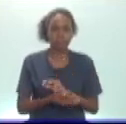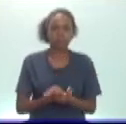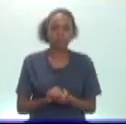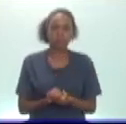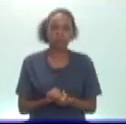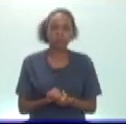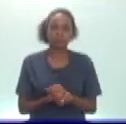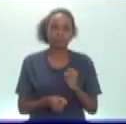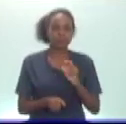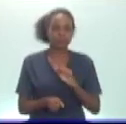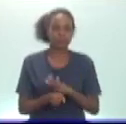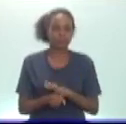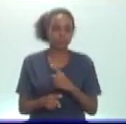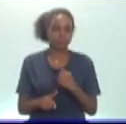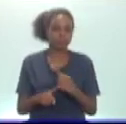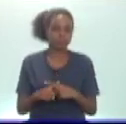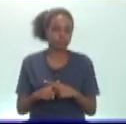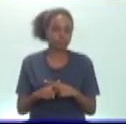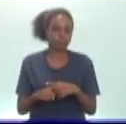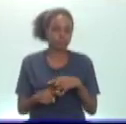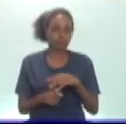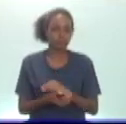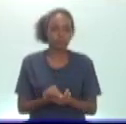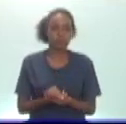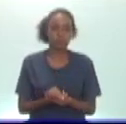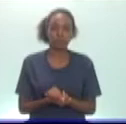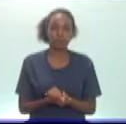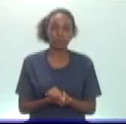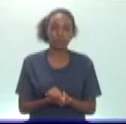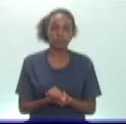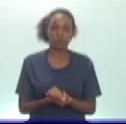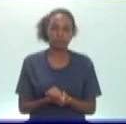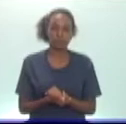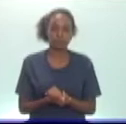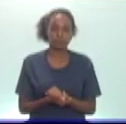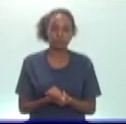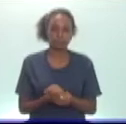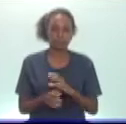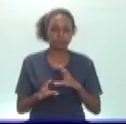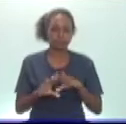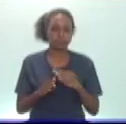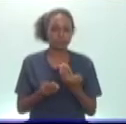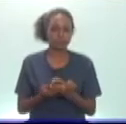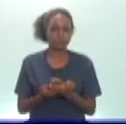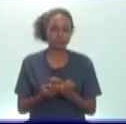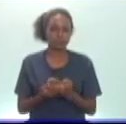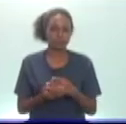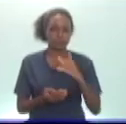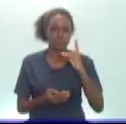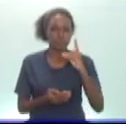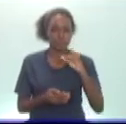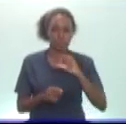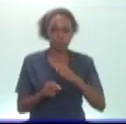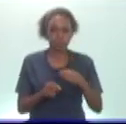multiplicando el factor multiplicador por el otro factor, empezando siempre por las decenas.